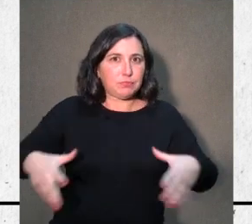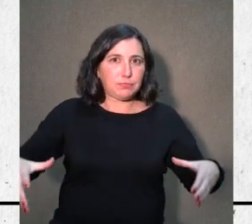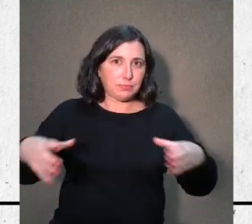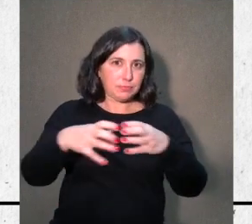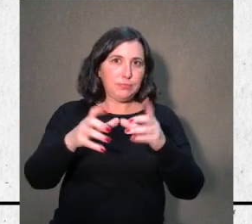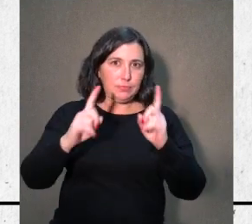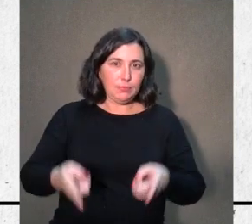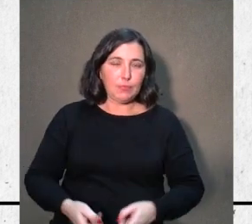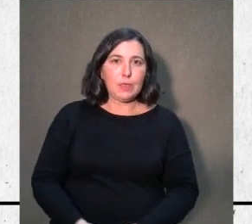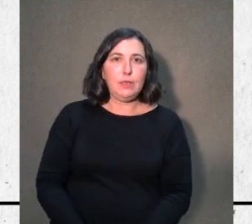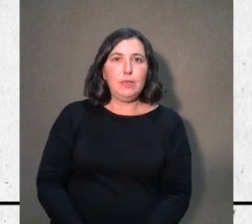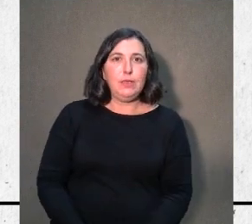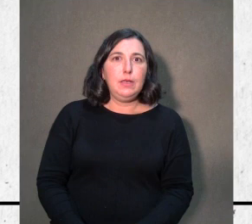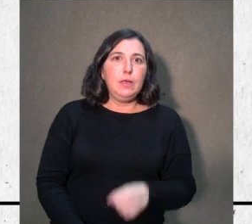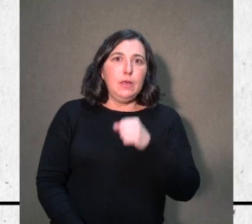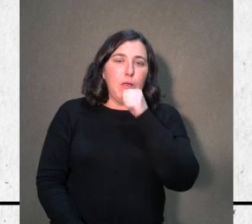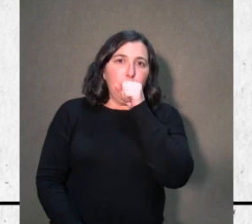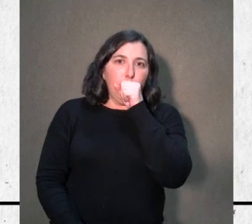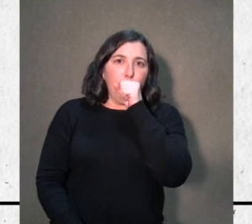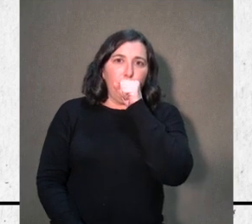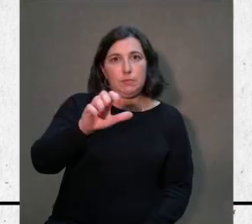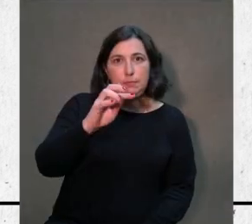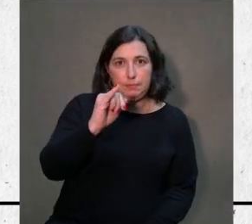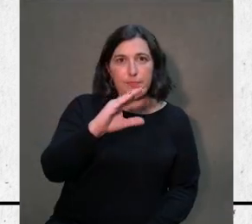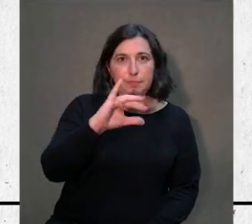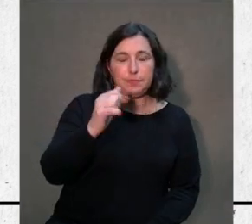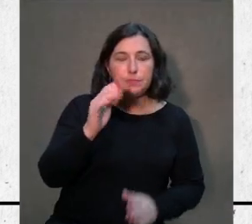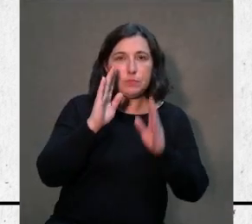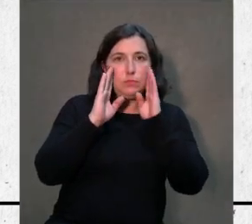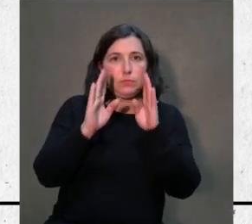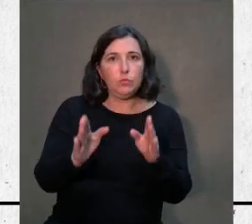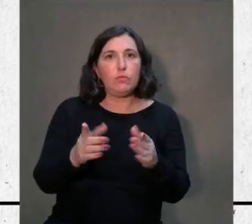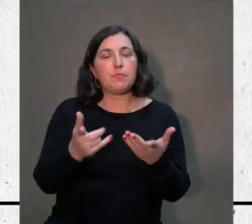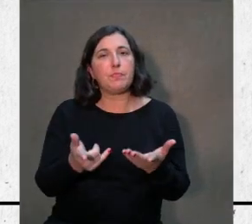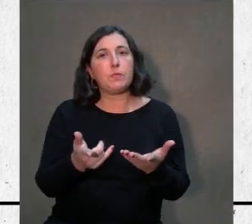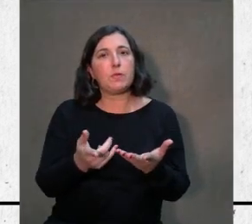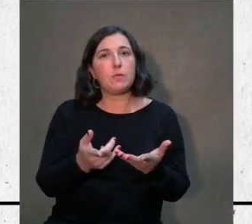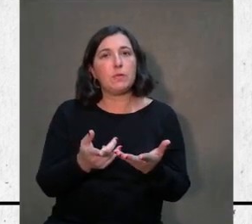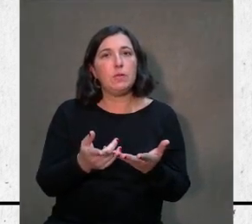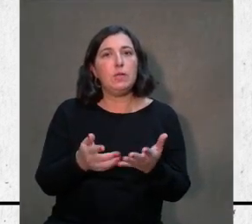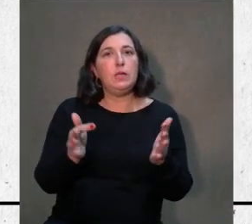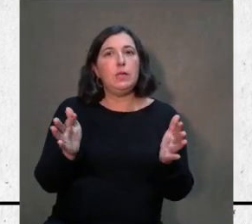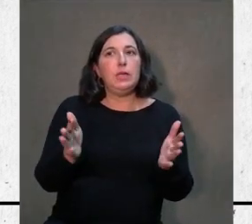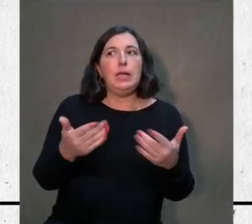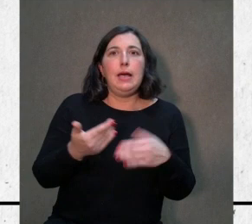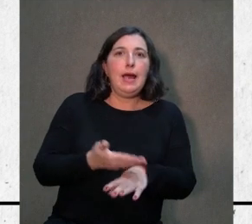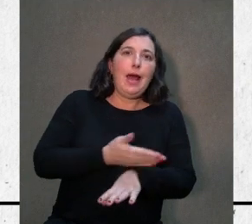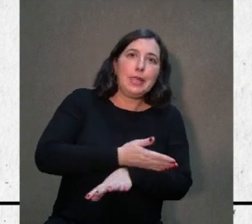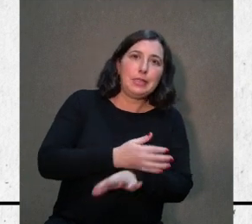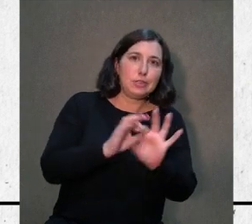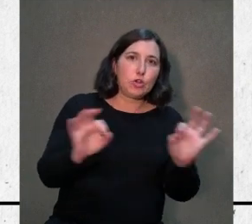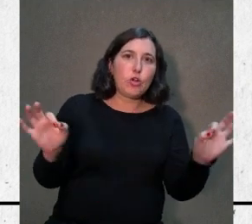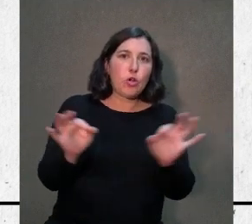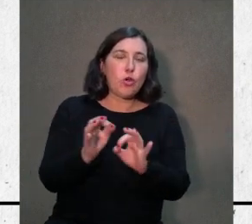Absolutamente, gracias. Leticia, te escucho. Es que hacer antes de un